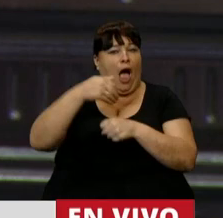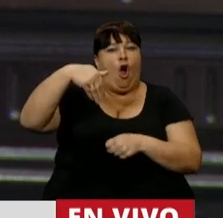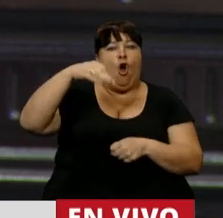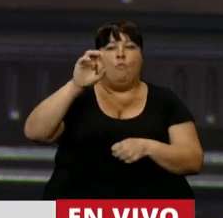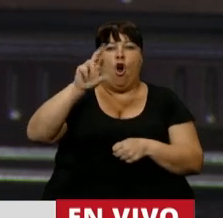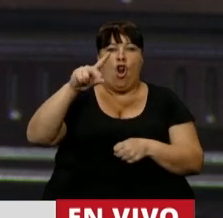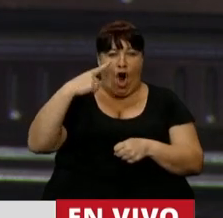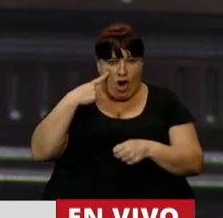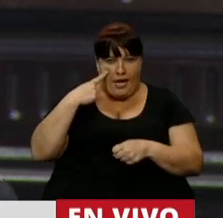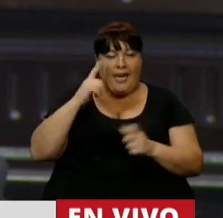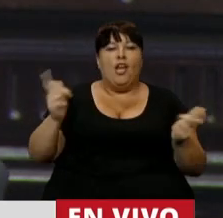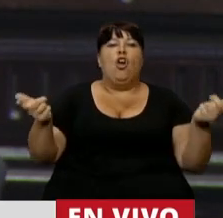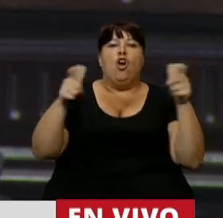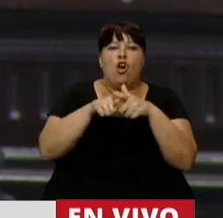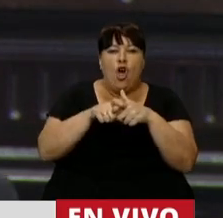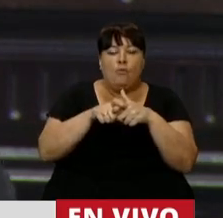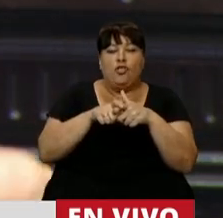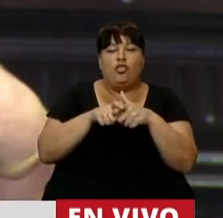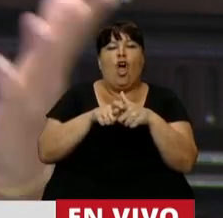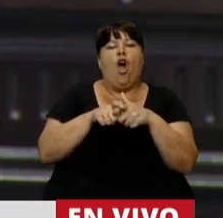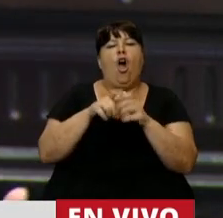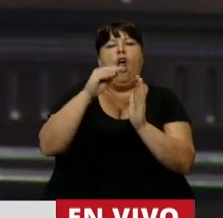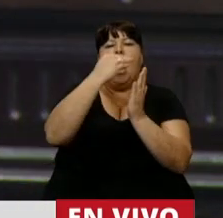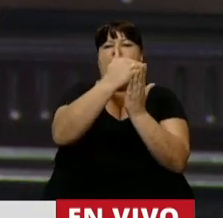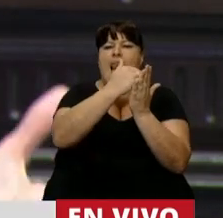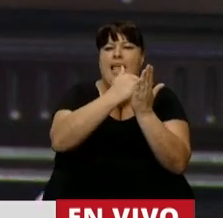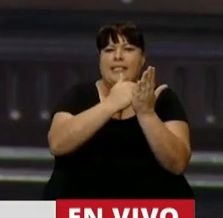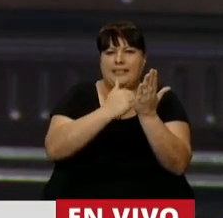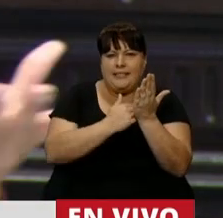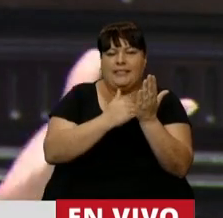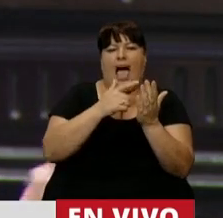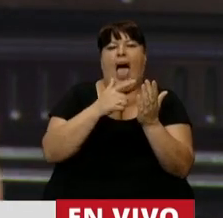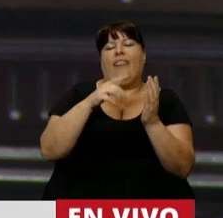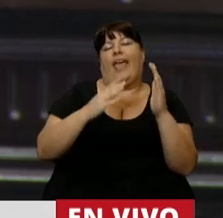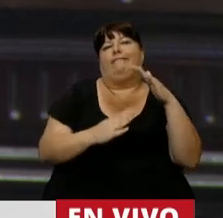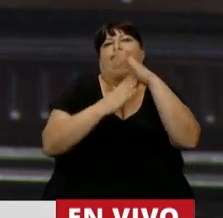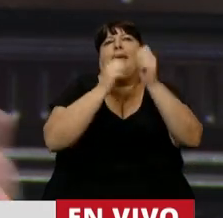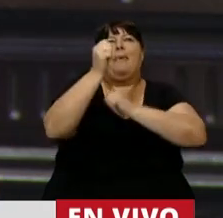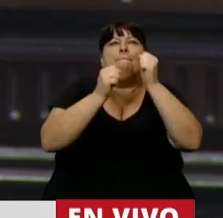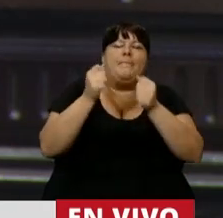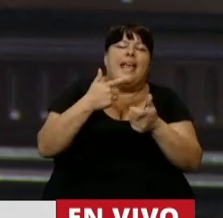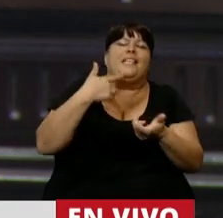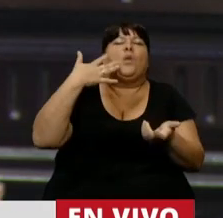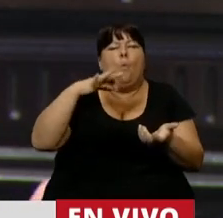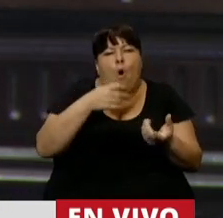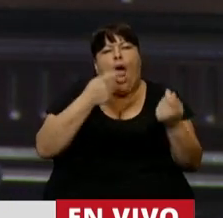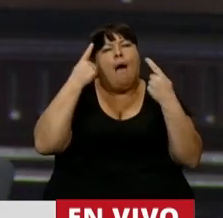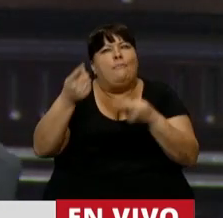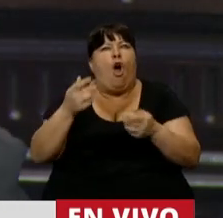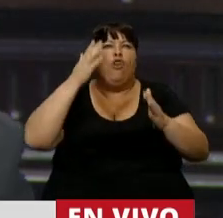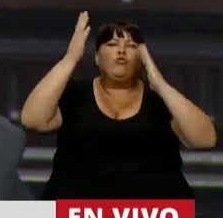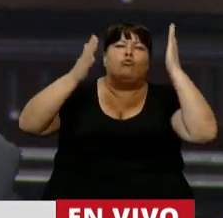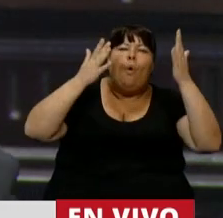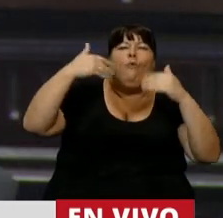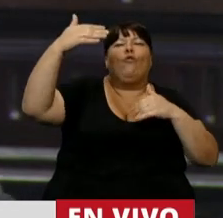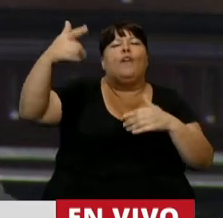Moroni, en la comisión, dio un listado de deseos, buenas intenciones,